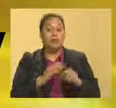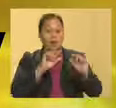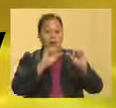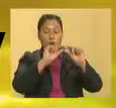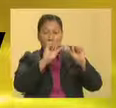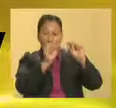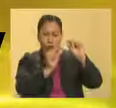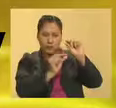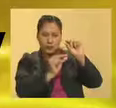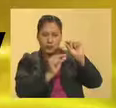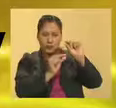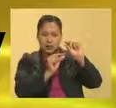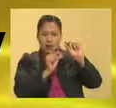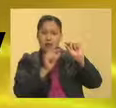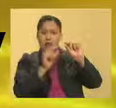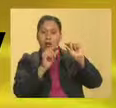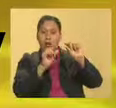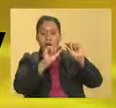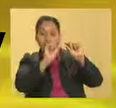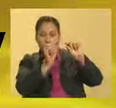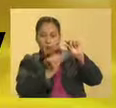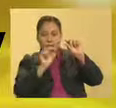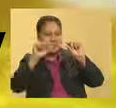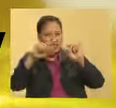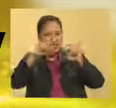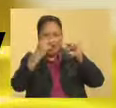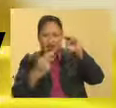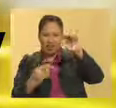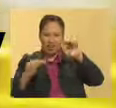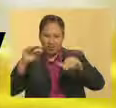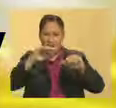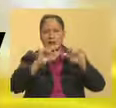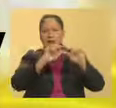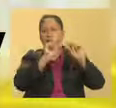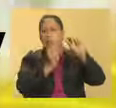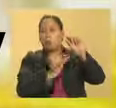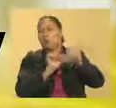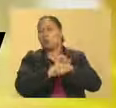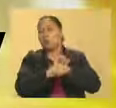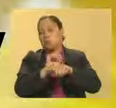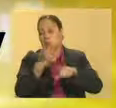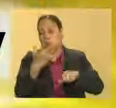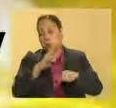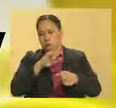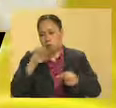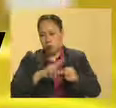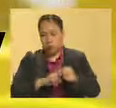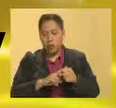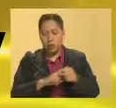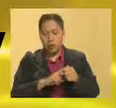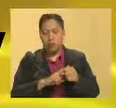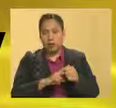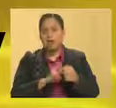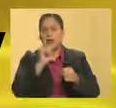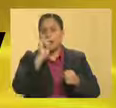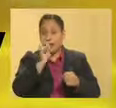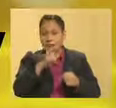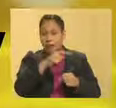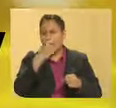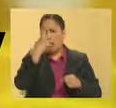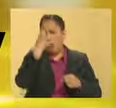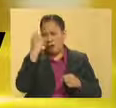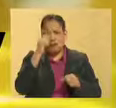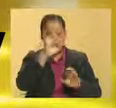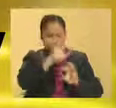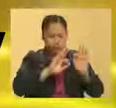otitis externa, otitis del nadador, en general, el manejo es muy fácil,